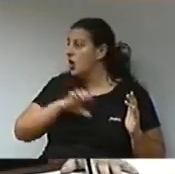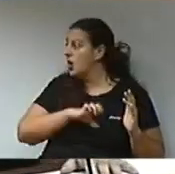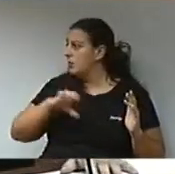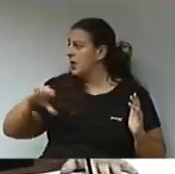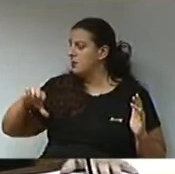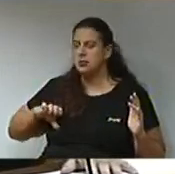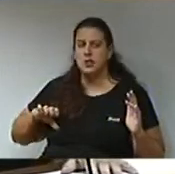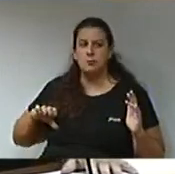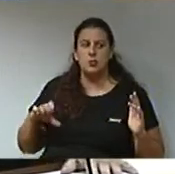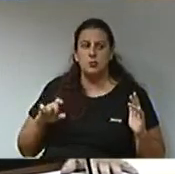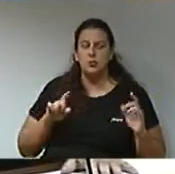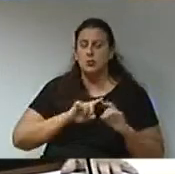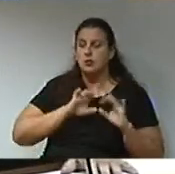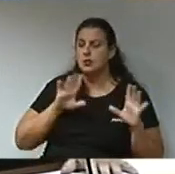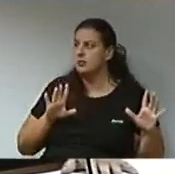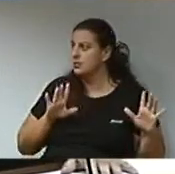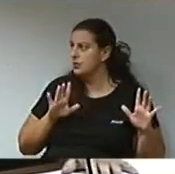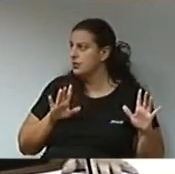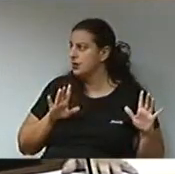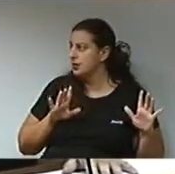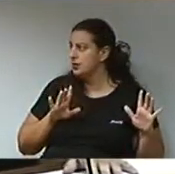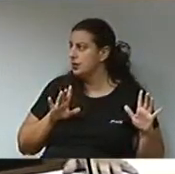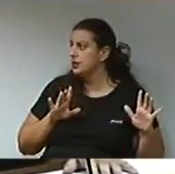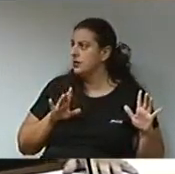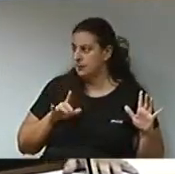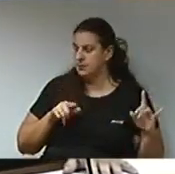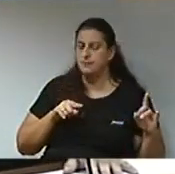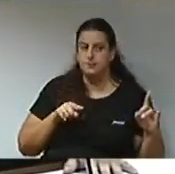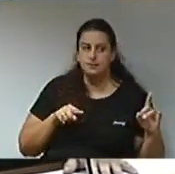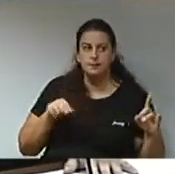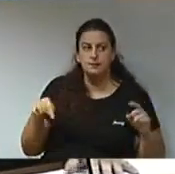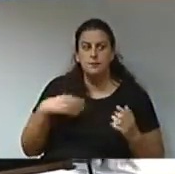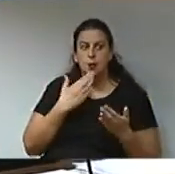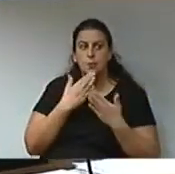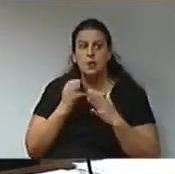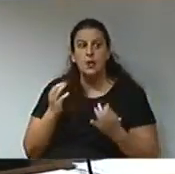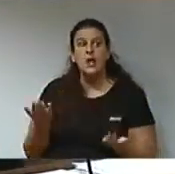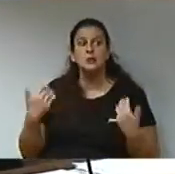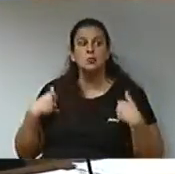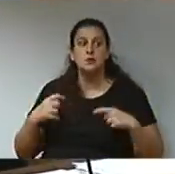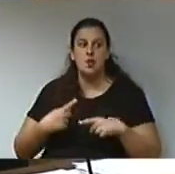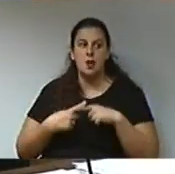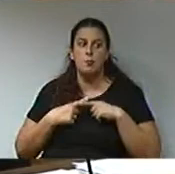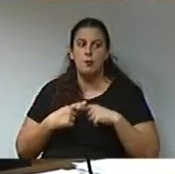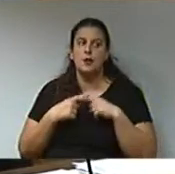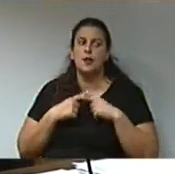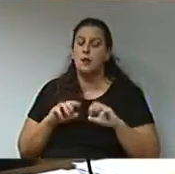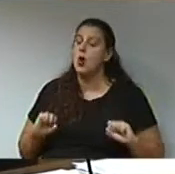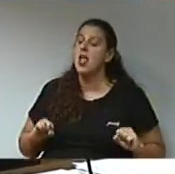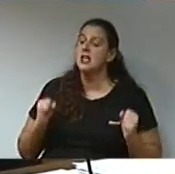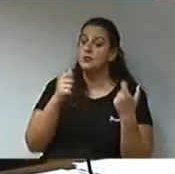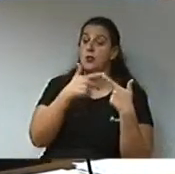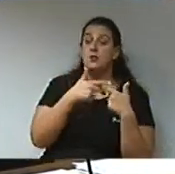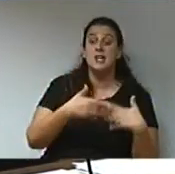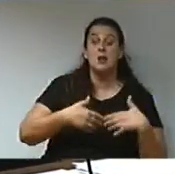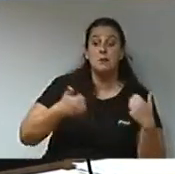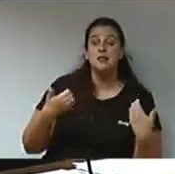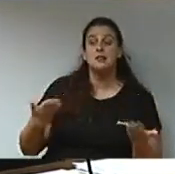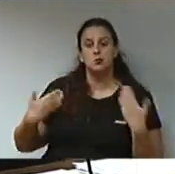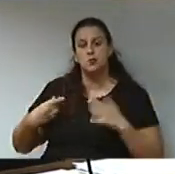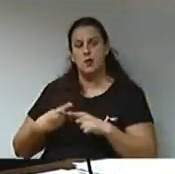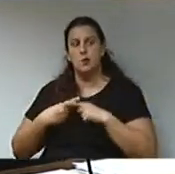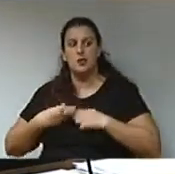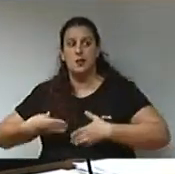claro que es que autonomía financiera y corresponsabilidad, claro que sí. Por eso yo le pido es corresponsabilidad. Oiga, a mayor esfuerzo fiscal, mayor corresponsabilidad o